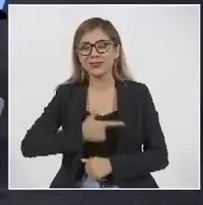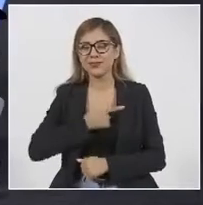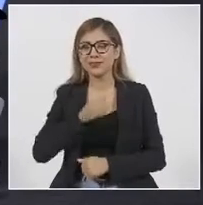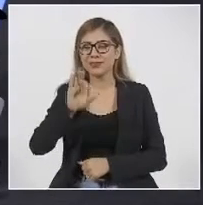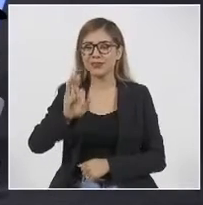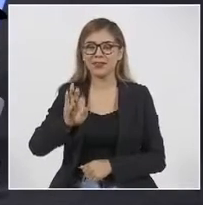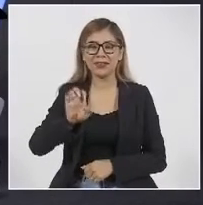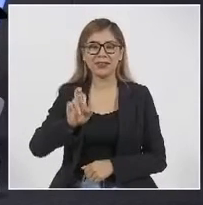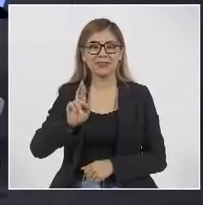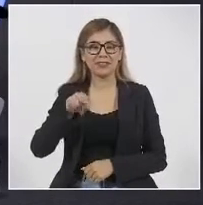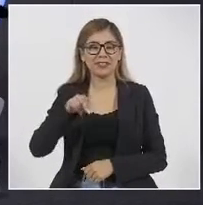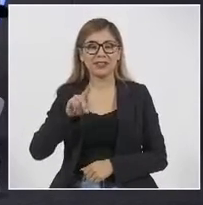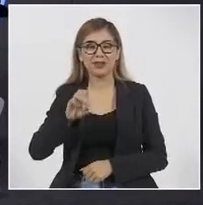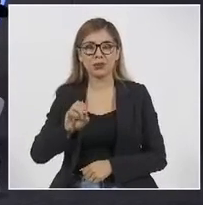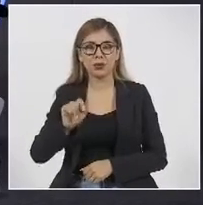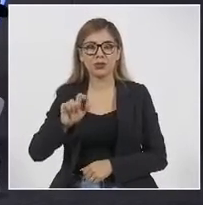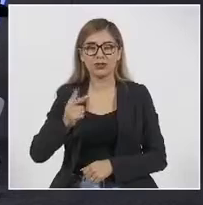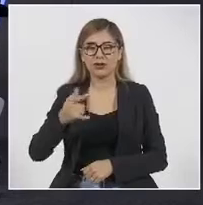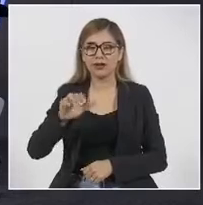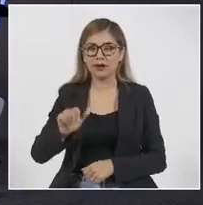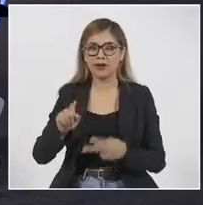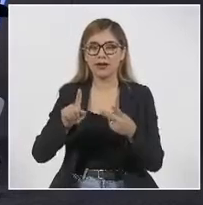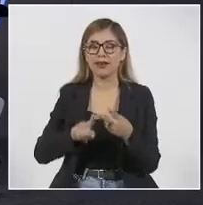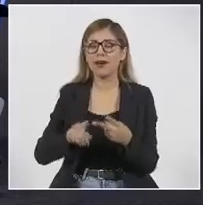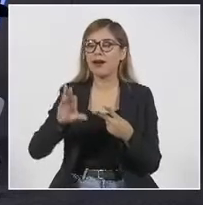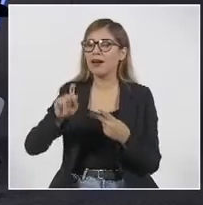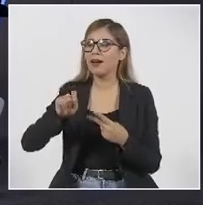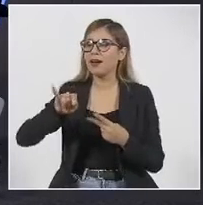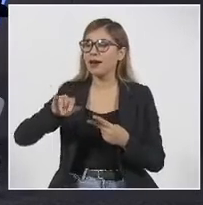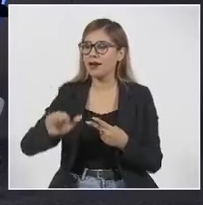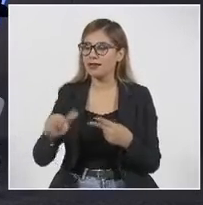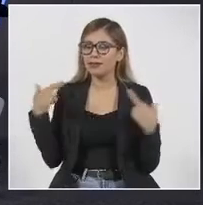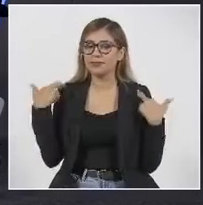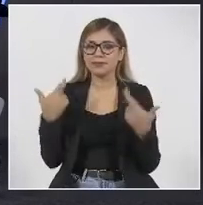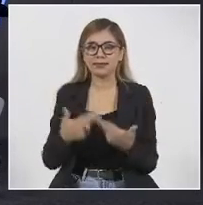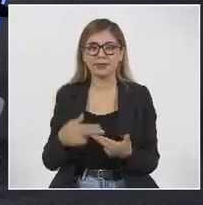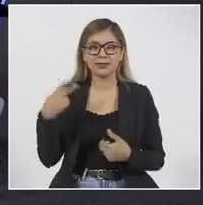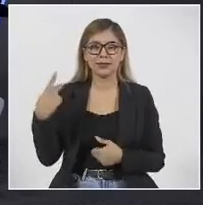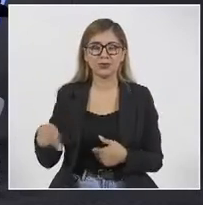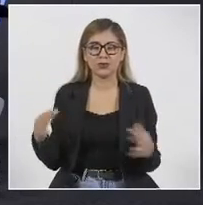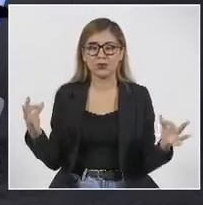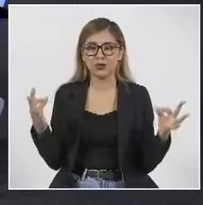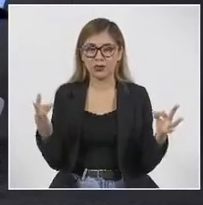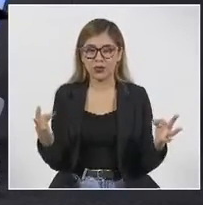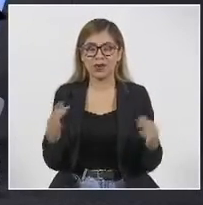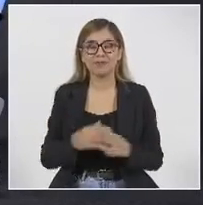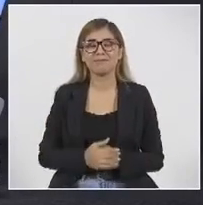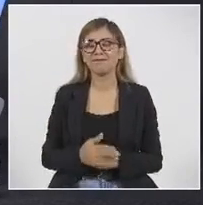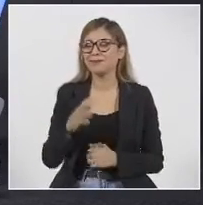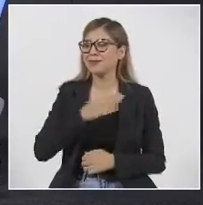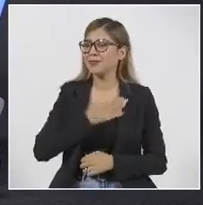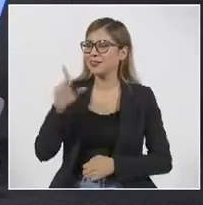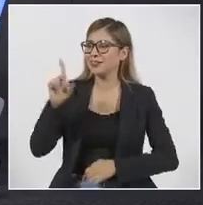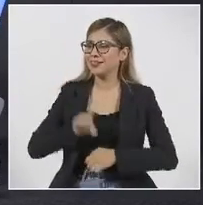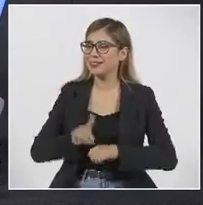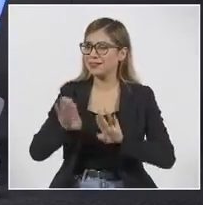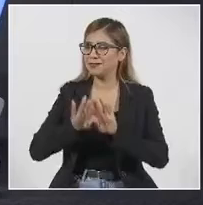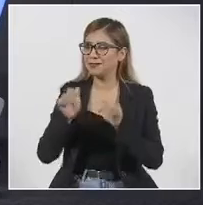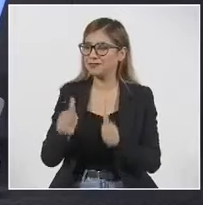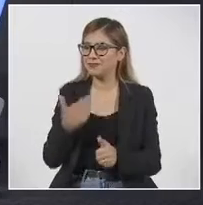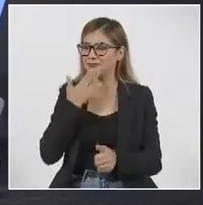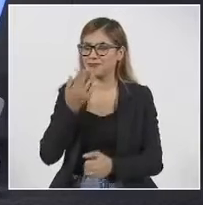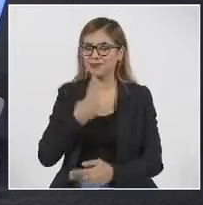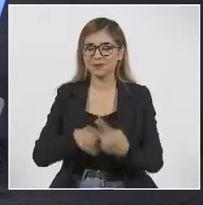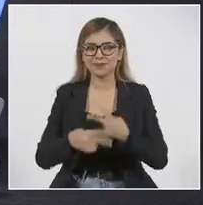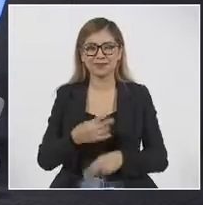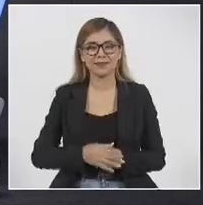el director del CODE Jalisco, y también a Casia Paola Romero, ella es profesora de Hatha Yoga y Yoga. ¿Qué tal? Buenos días, ¿cómo están? Bienvenidos. Un